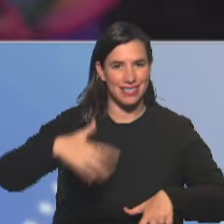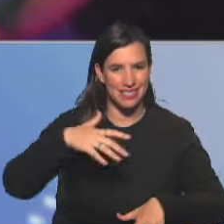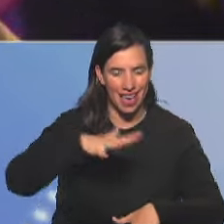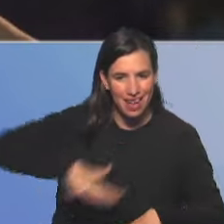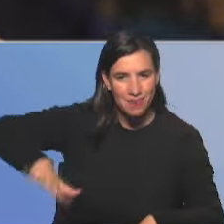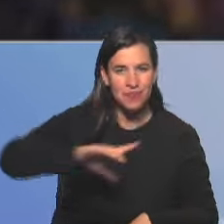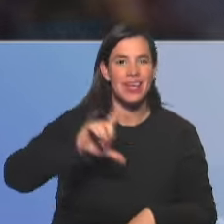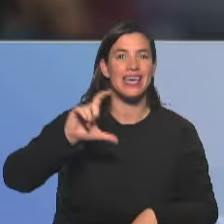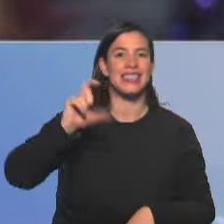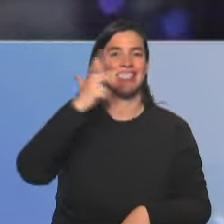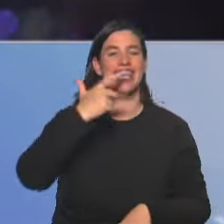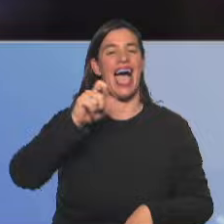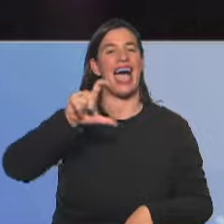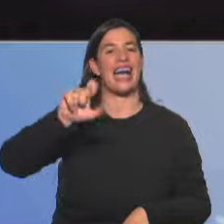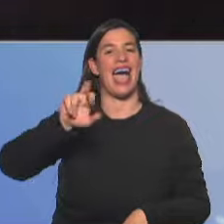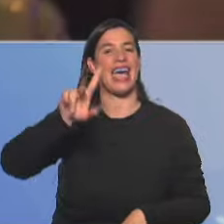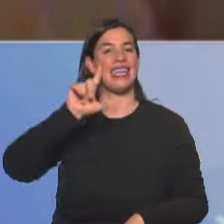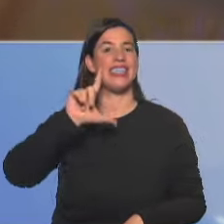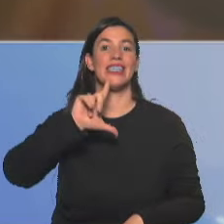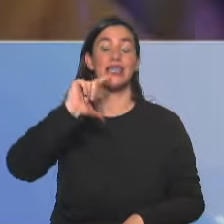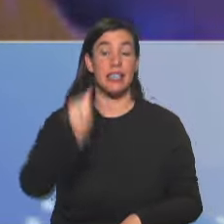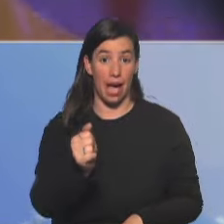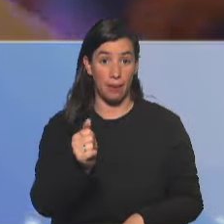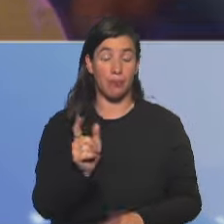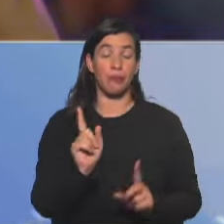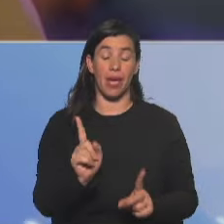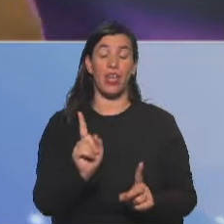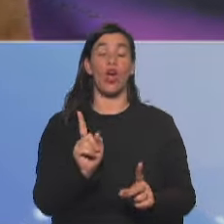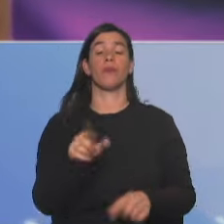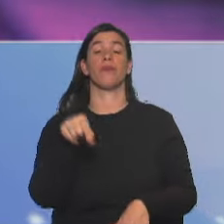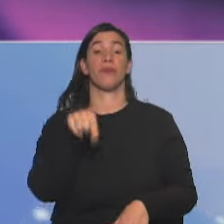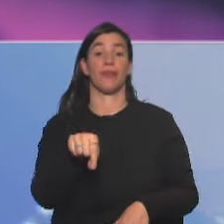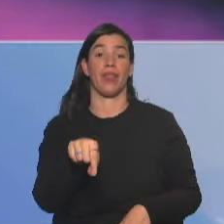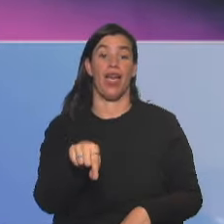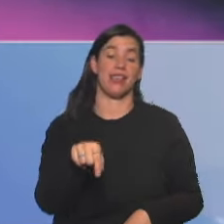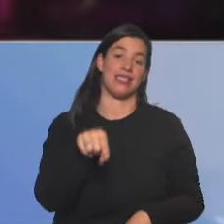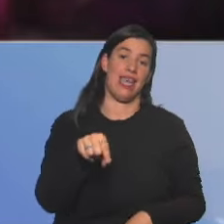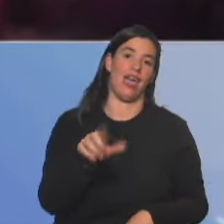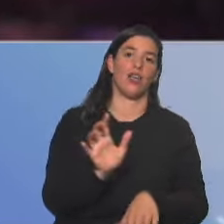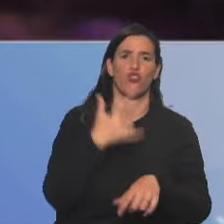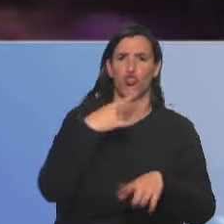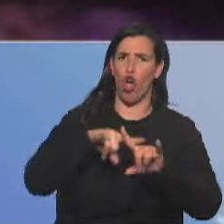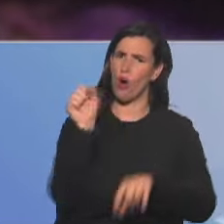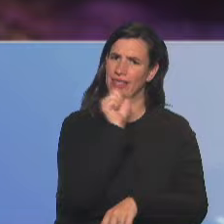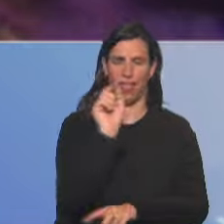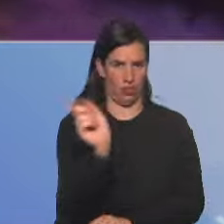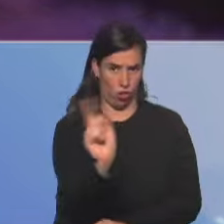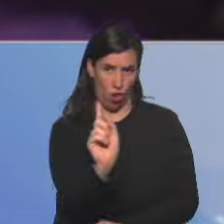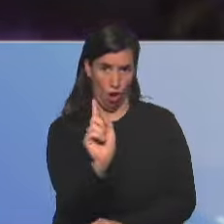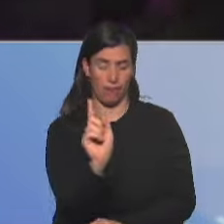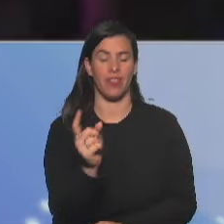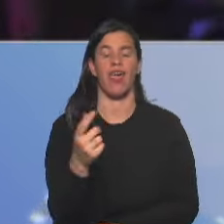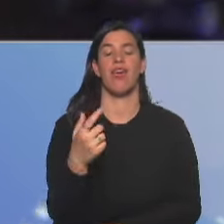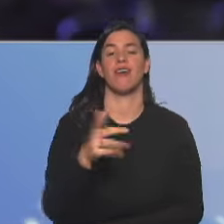para cantar, sino en el marco de un evento que organiza una iglesia evangélica, y de esta manera el artista es un invitado